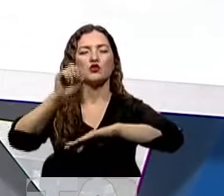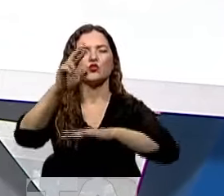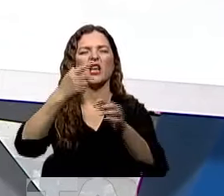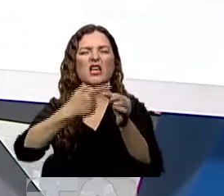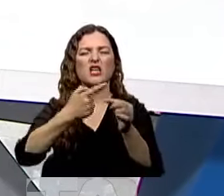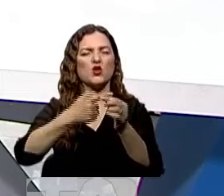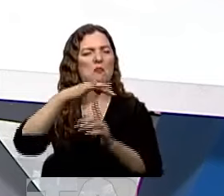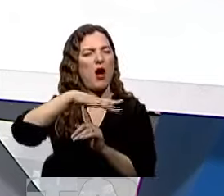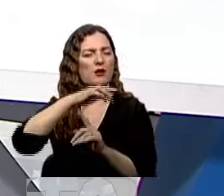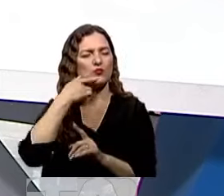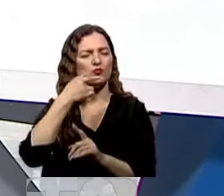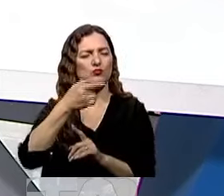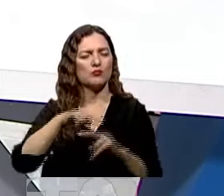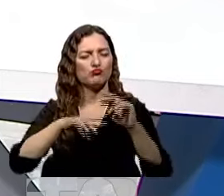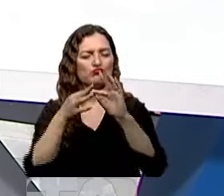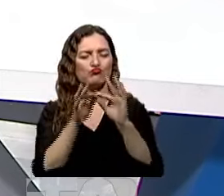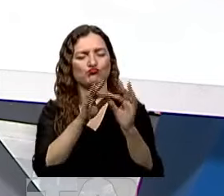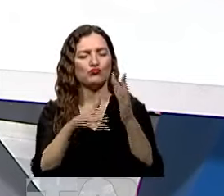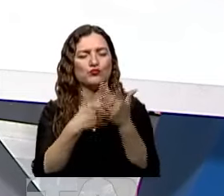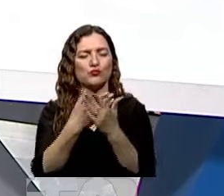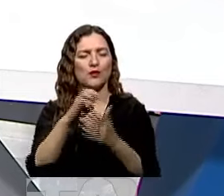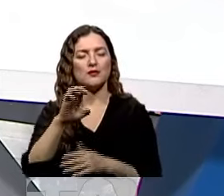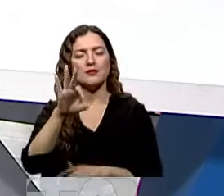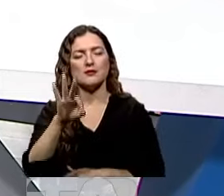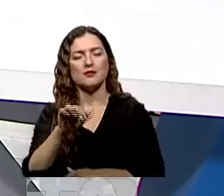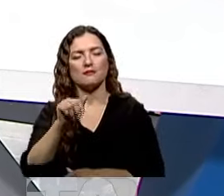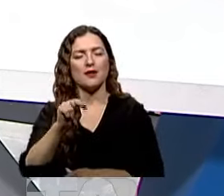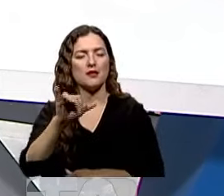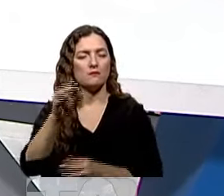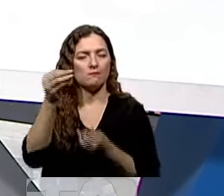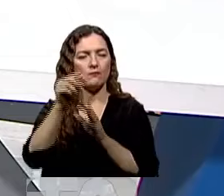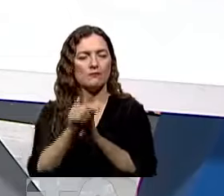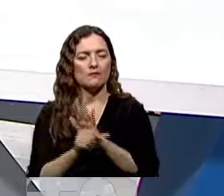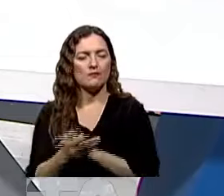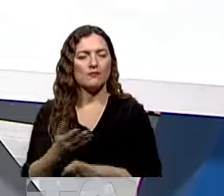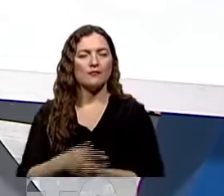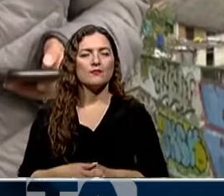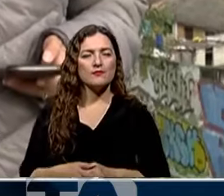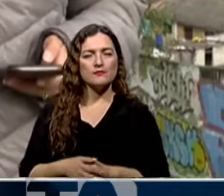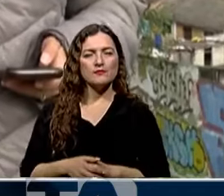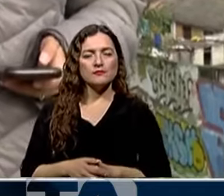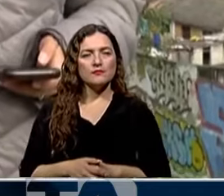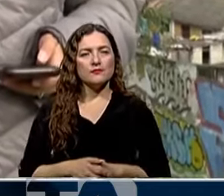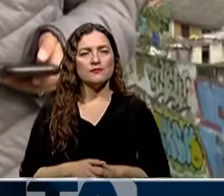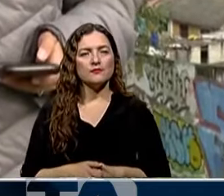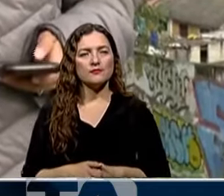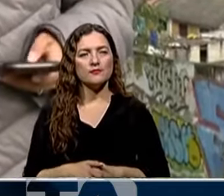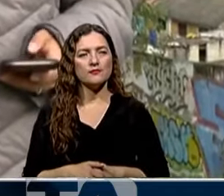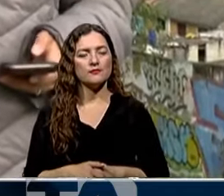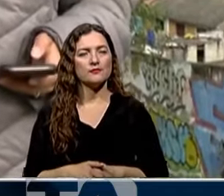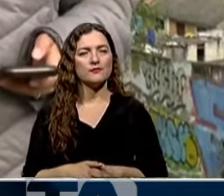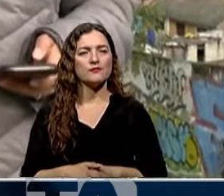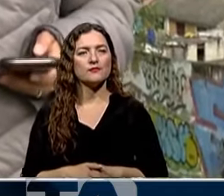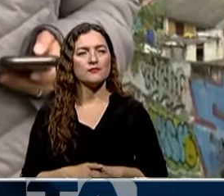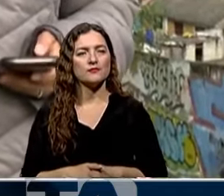Quito, ya está totalmente rehabilitado. Steffi Paz está en el lugar para contarnos todos los detalles de esta obra. Steffi.